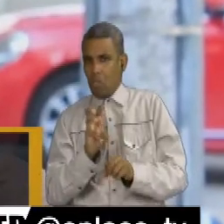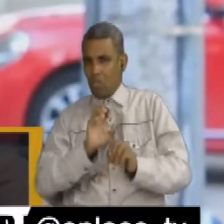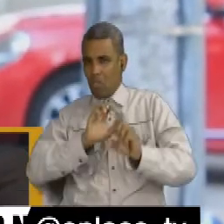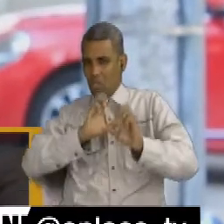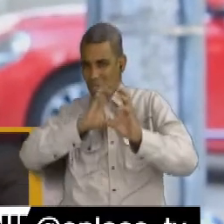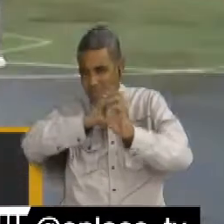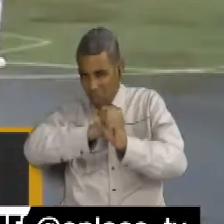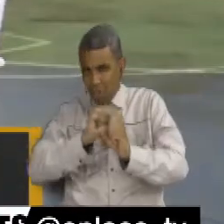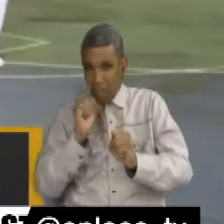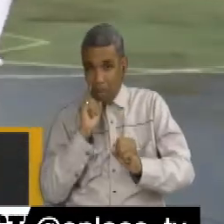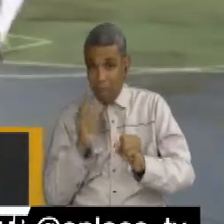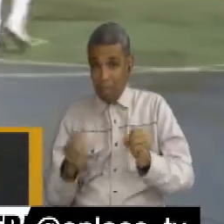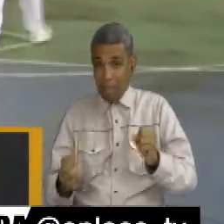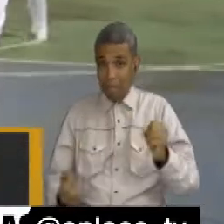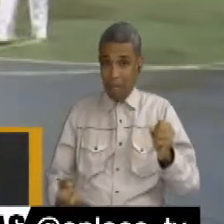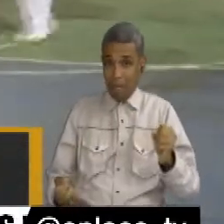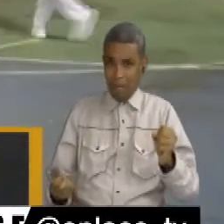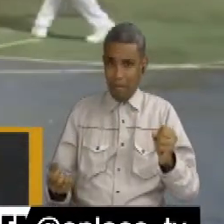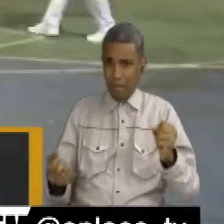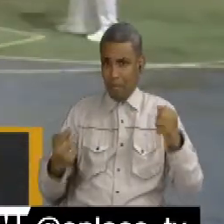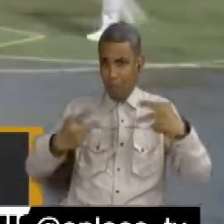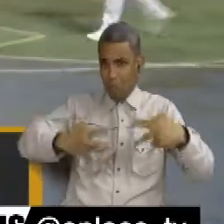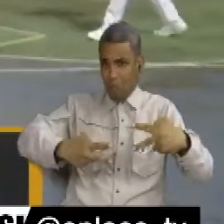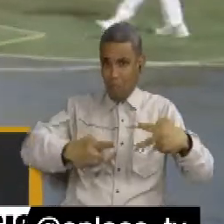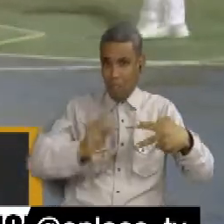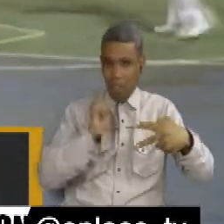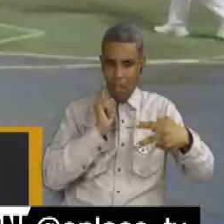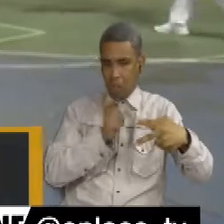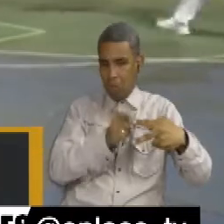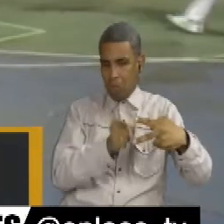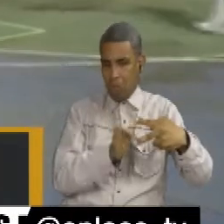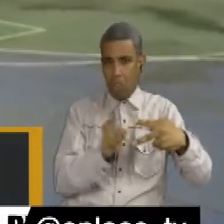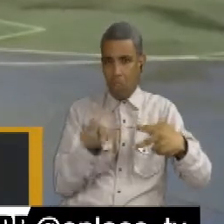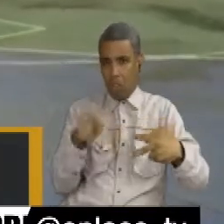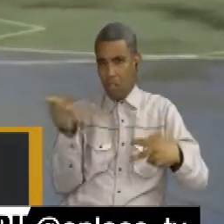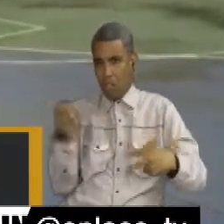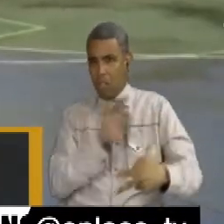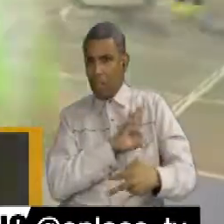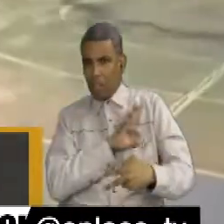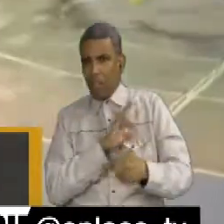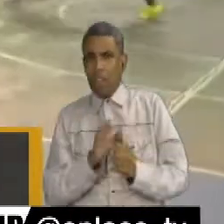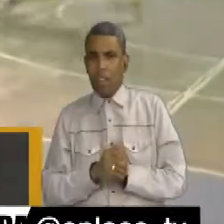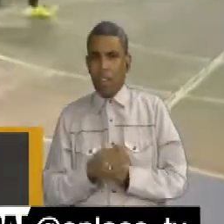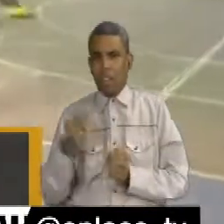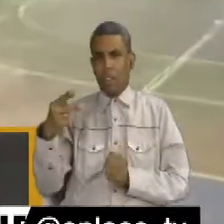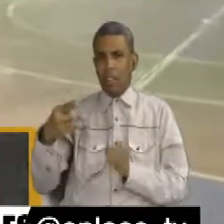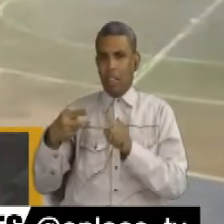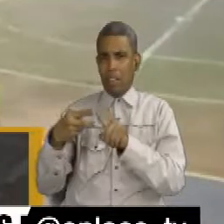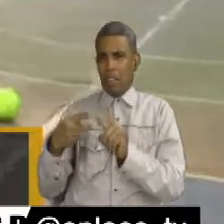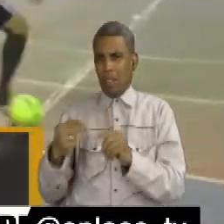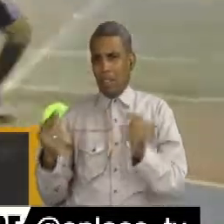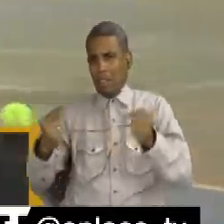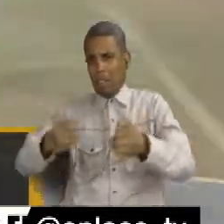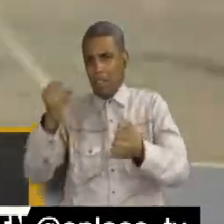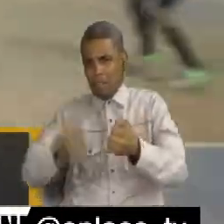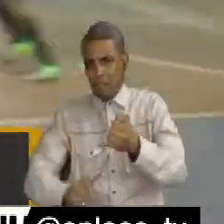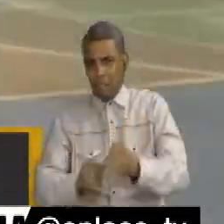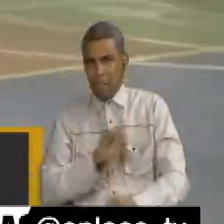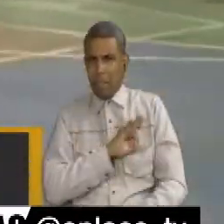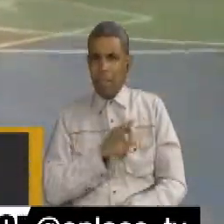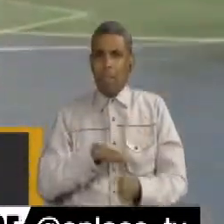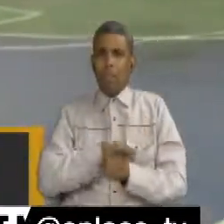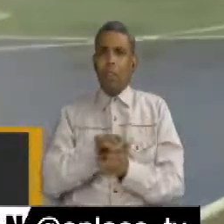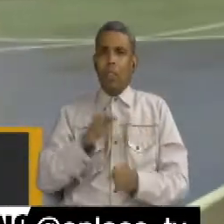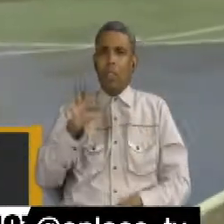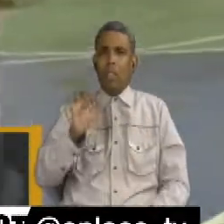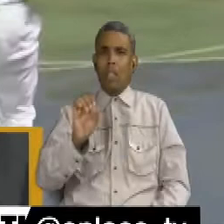y el sábado 10 del presente mes en el barrio La Tora estaremos jugando la gran final entre los equipos